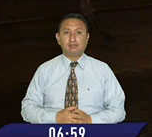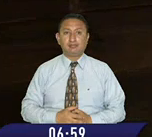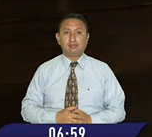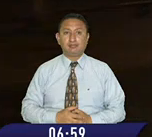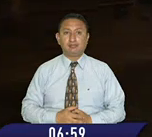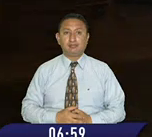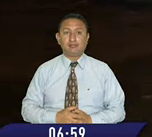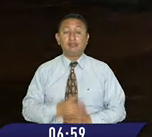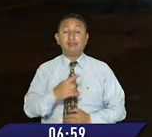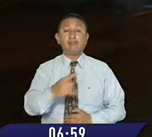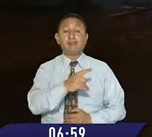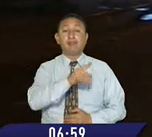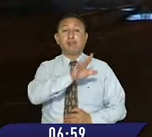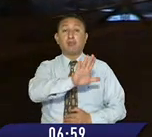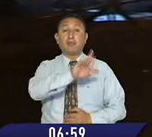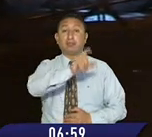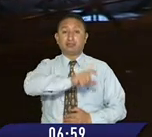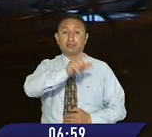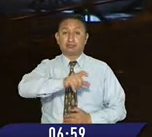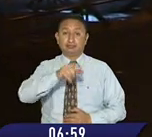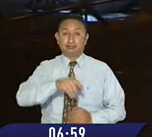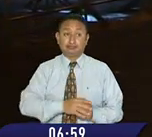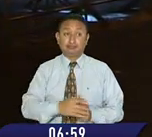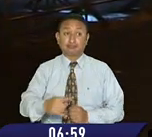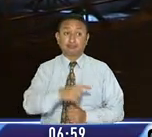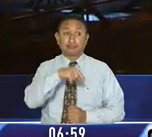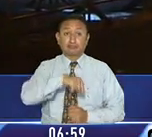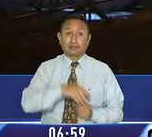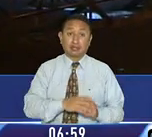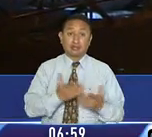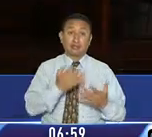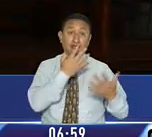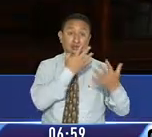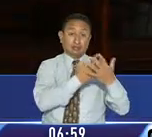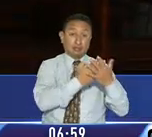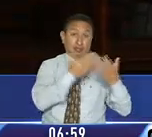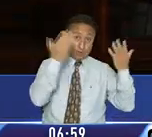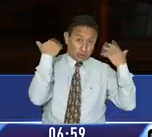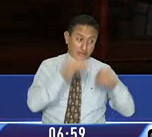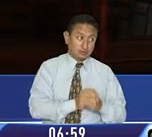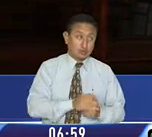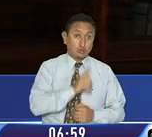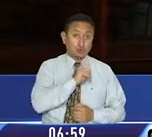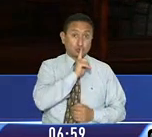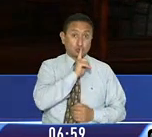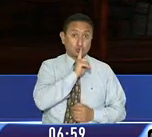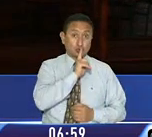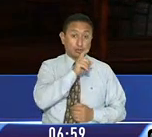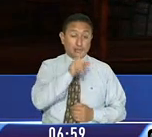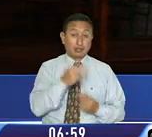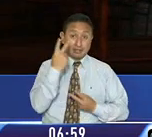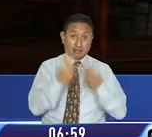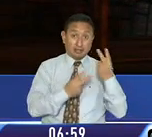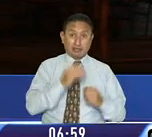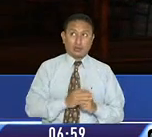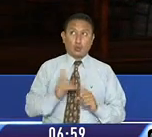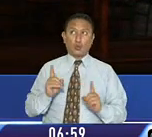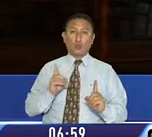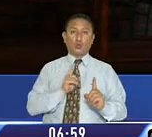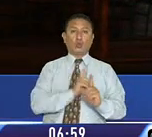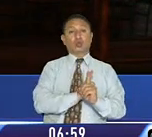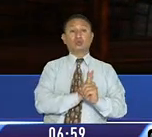Se trata de 5 reos que intentaron escapar de la prisión, mezclándose entre las personas que visitaban